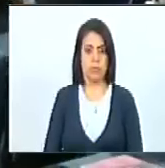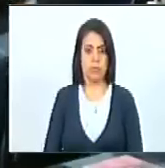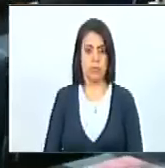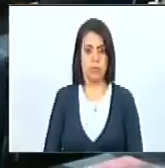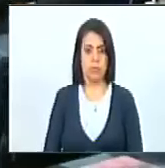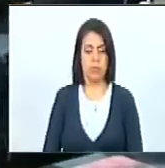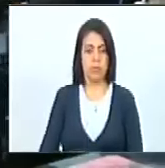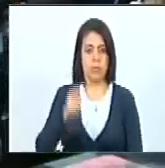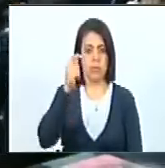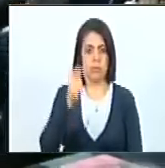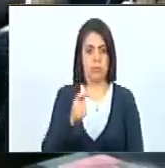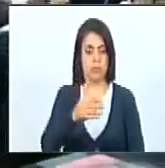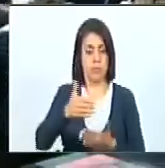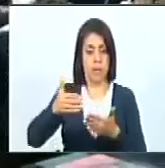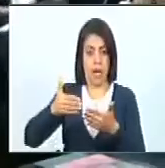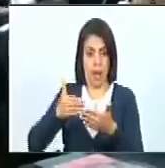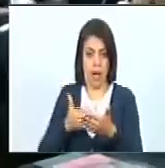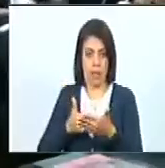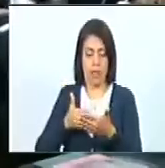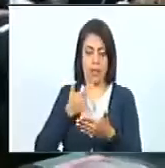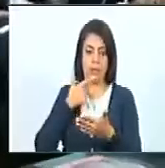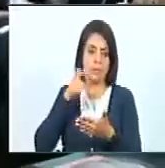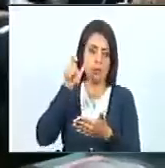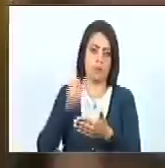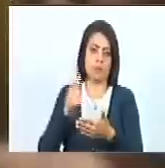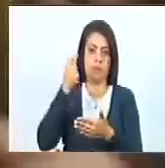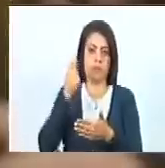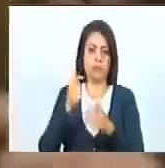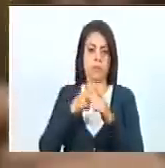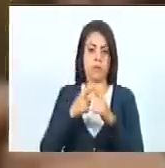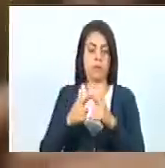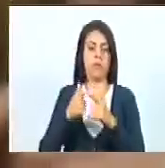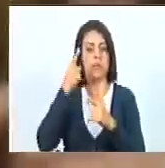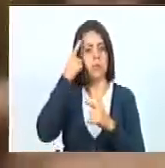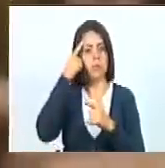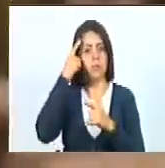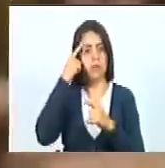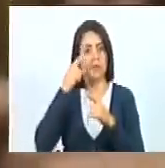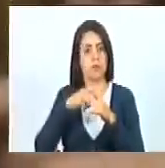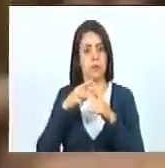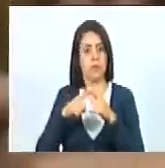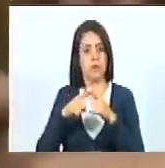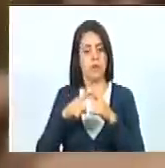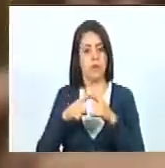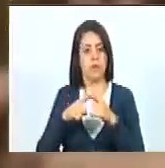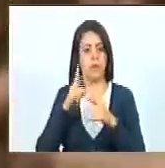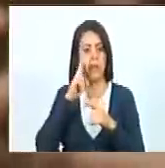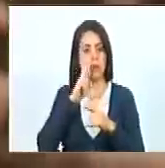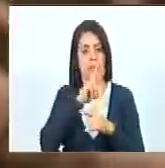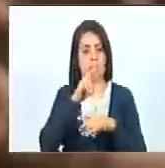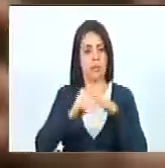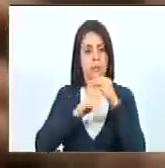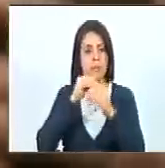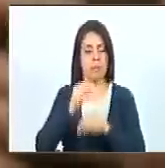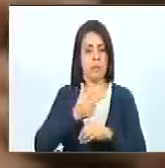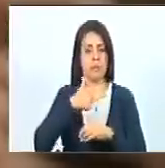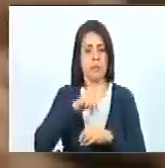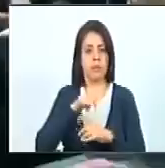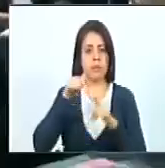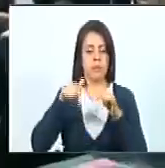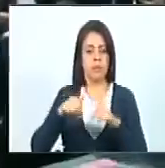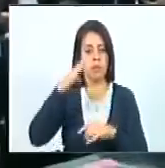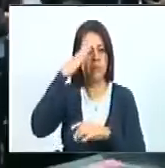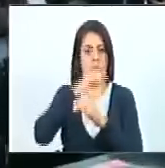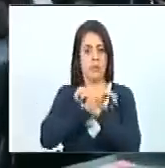el diputado que me antecedió debe estar en cuenta que la operación que está llevando a cabo nuestro